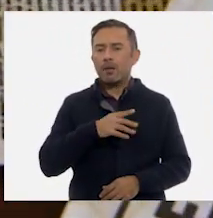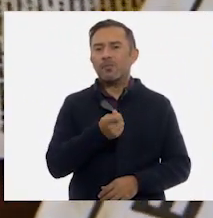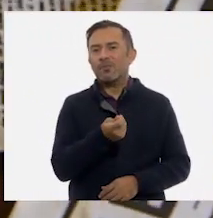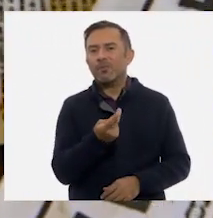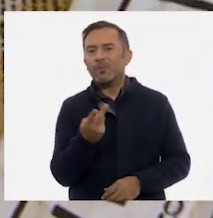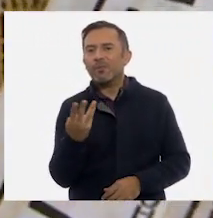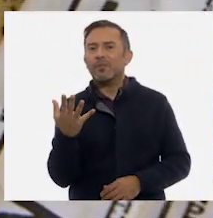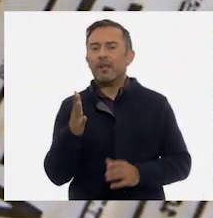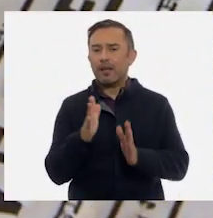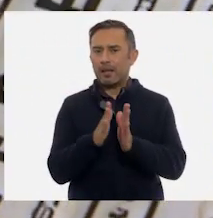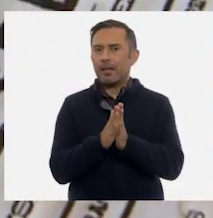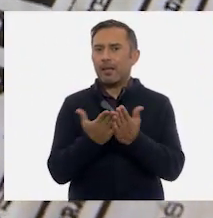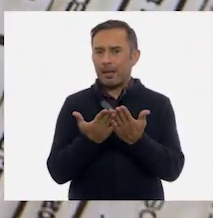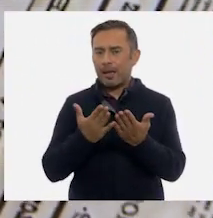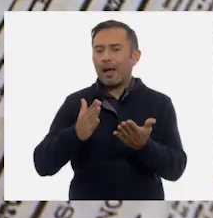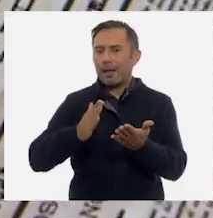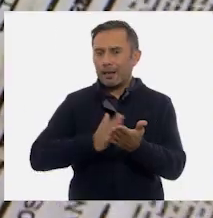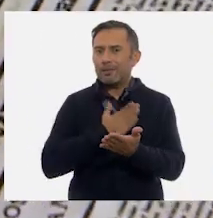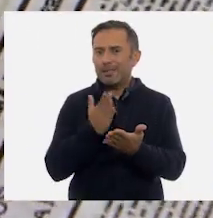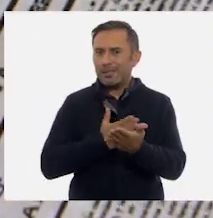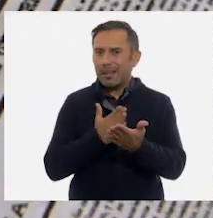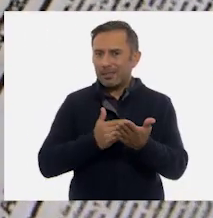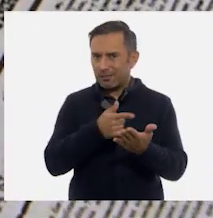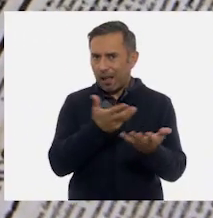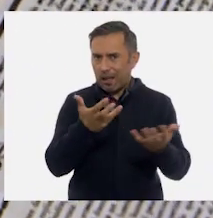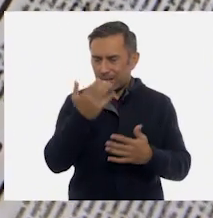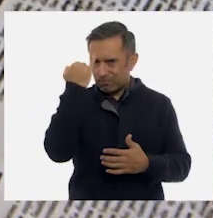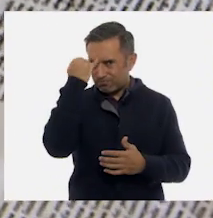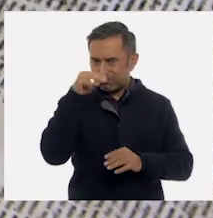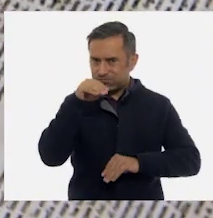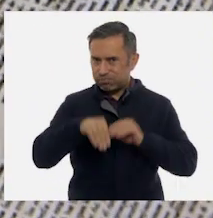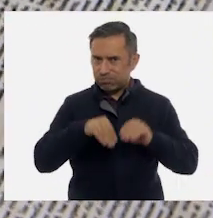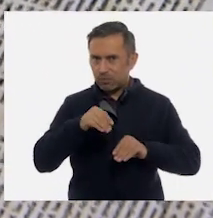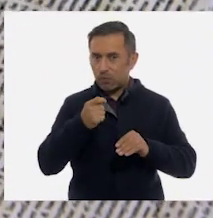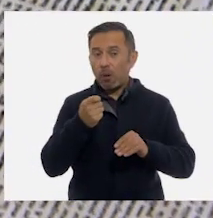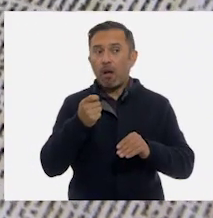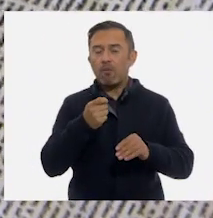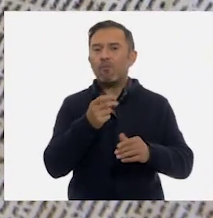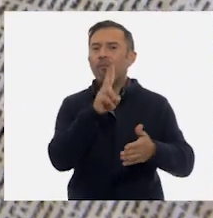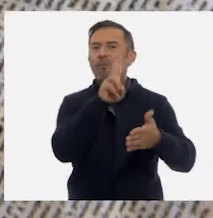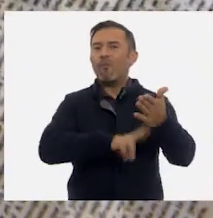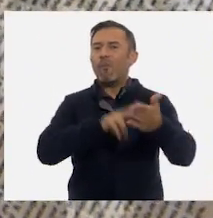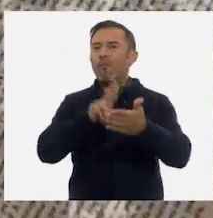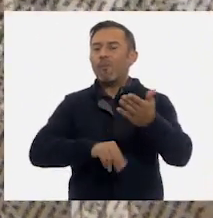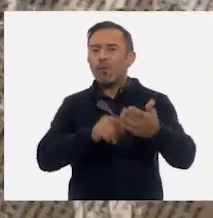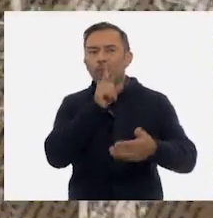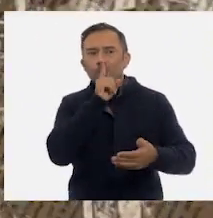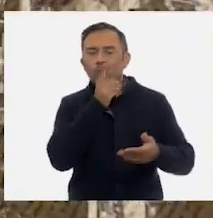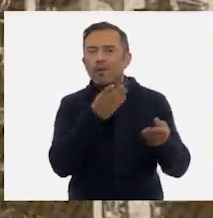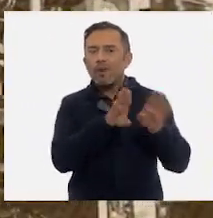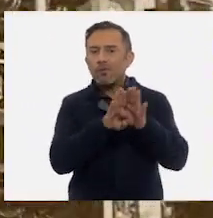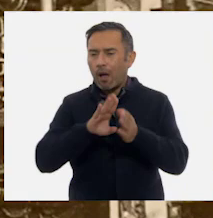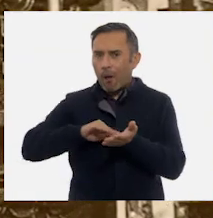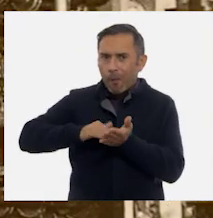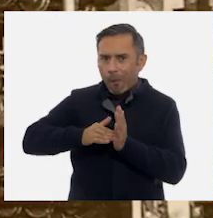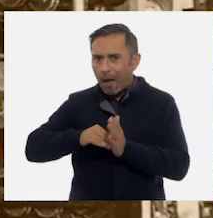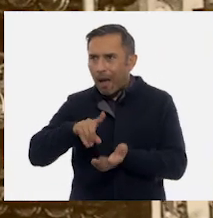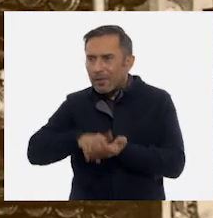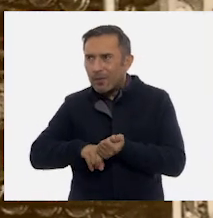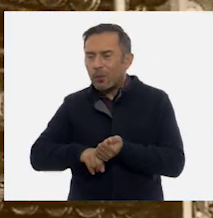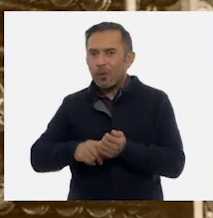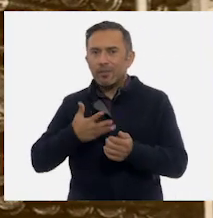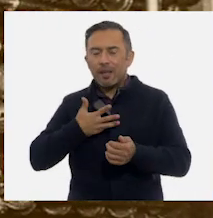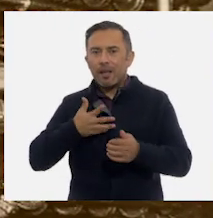revistas, que va casi corriéndolas mientras se las van cerrando clandestinamente, ¿no? Tiene su imprenta. Ella es de